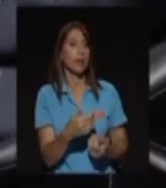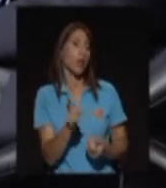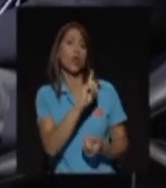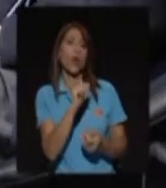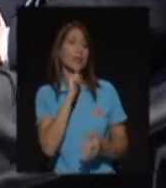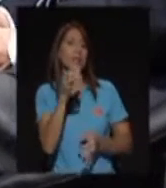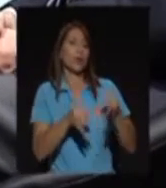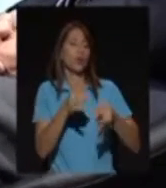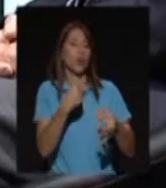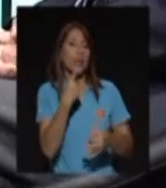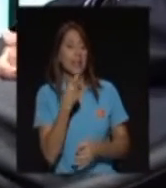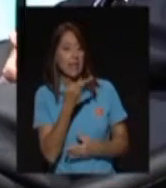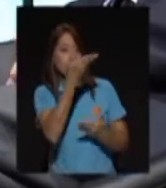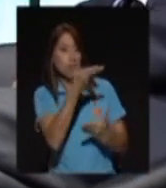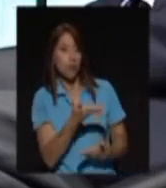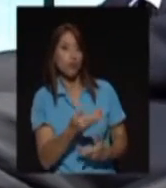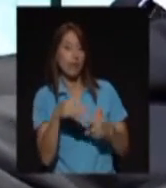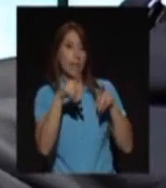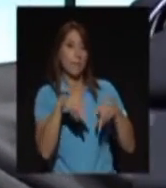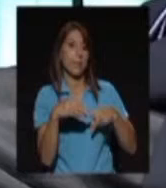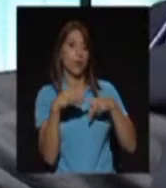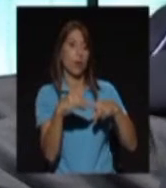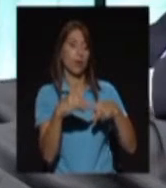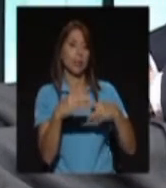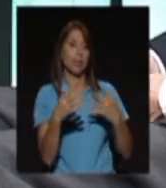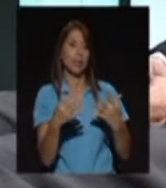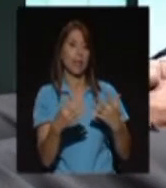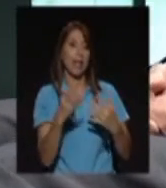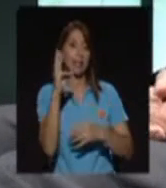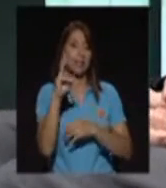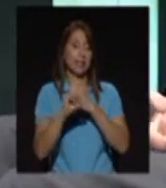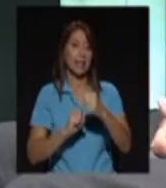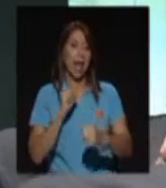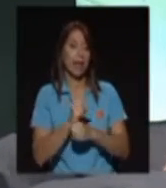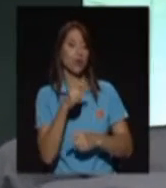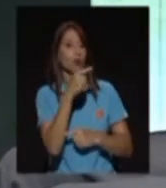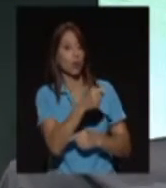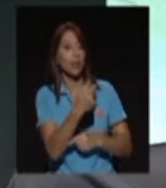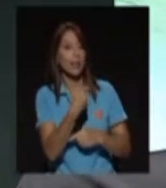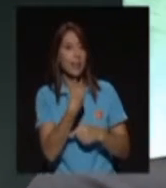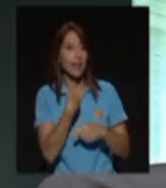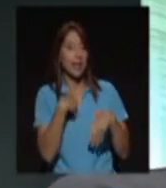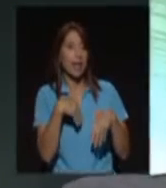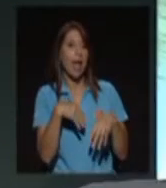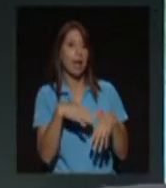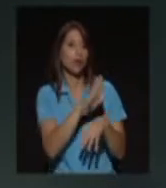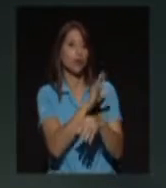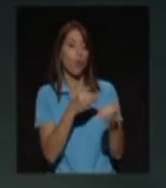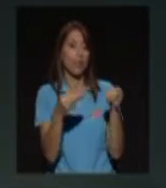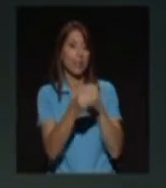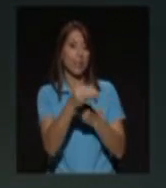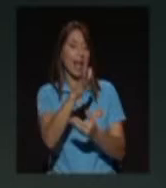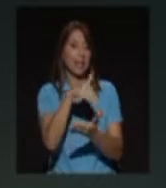decir que usted fue protagonista durante 6 años en que usted tenía su oficina allá en el centro